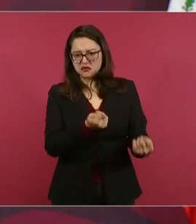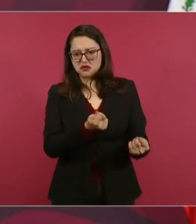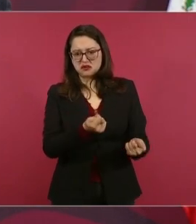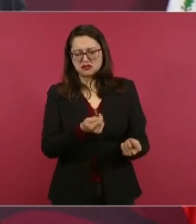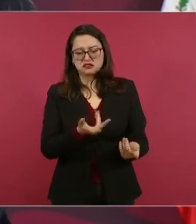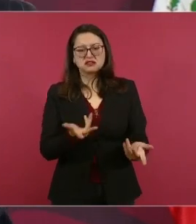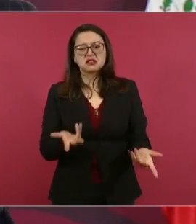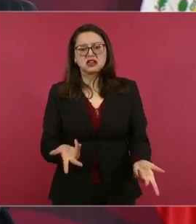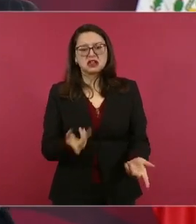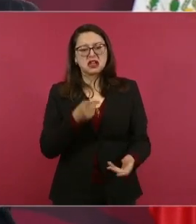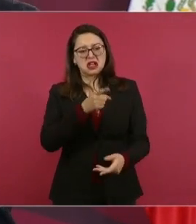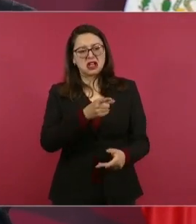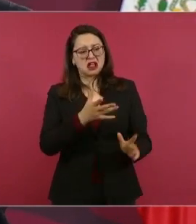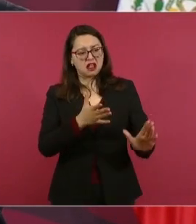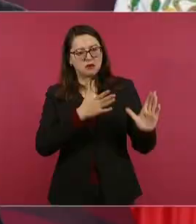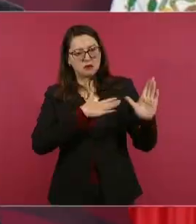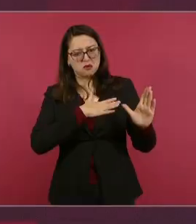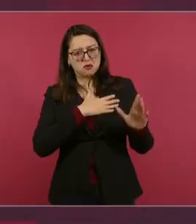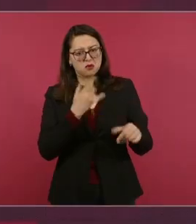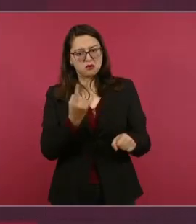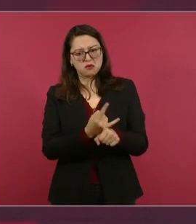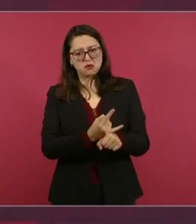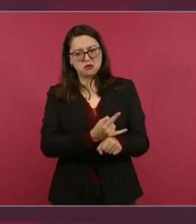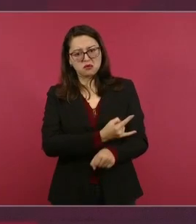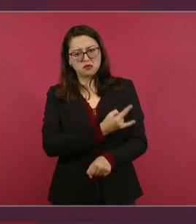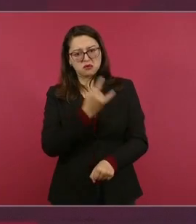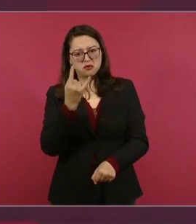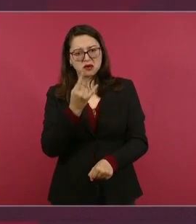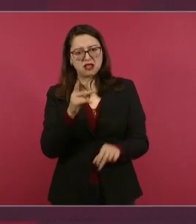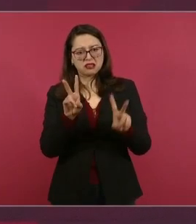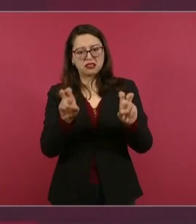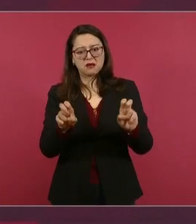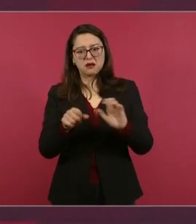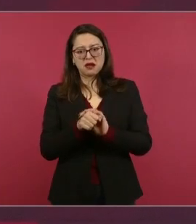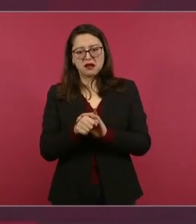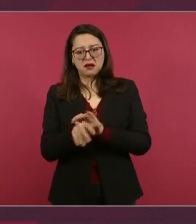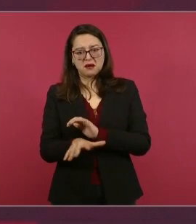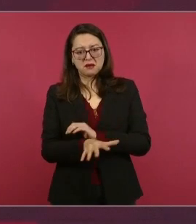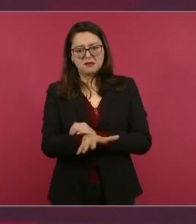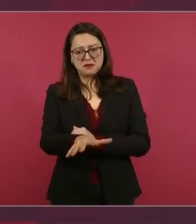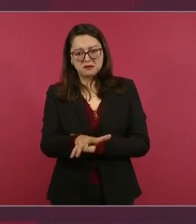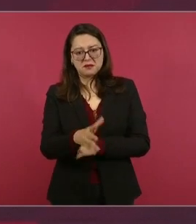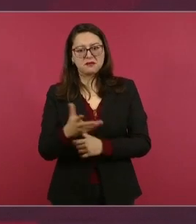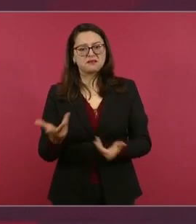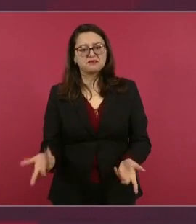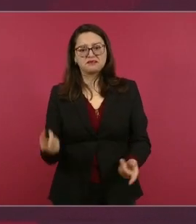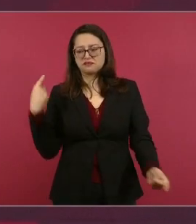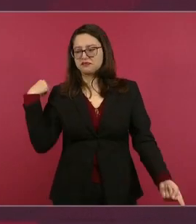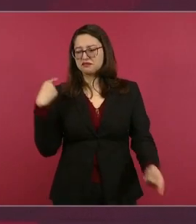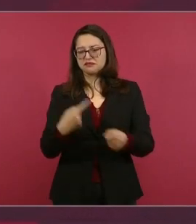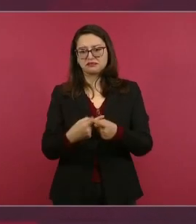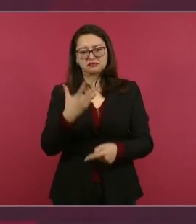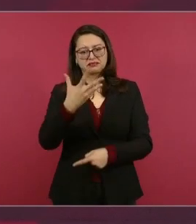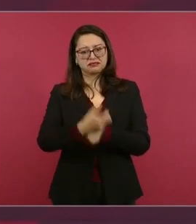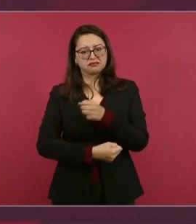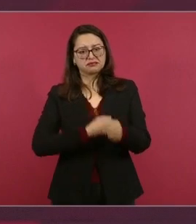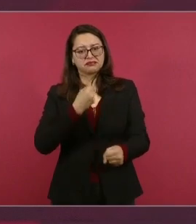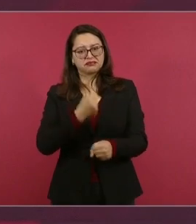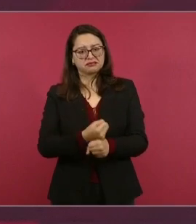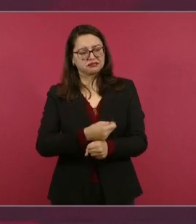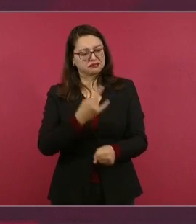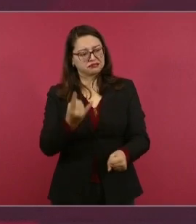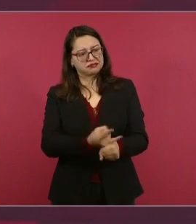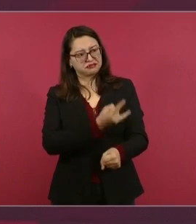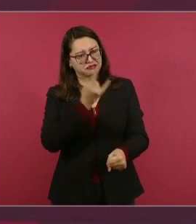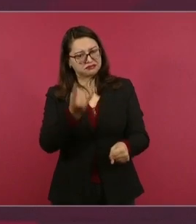con el compromiso que hicimos de aclarar el caso de Ayotzinapa, que ya llevábamos 5 años sin